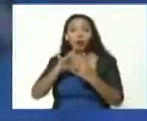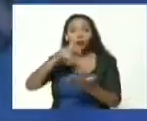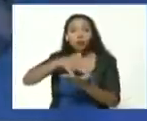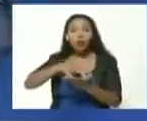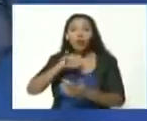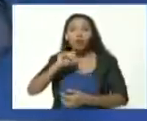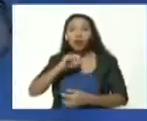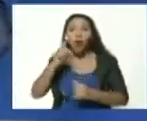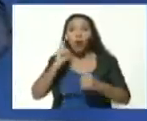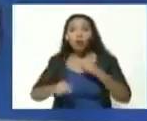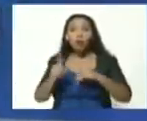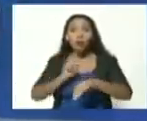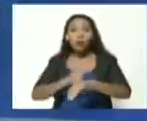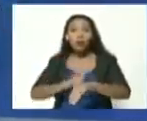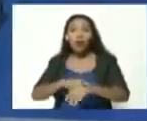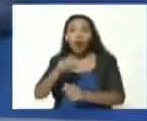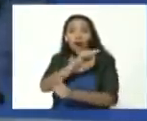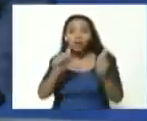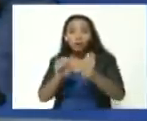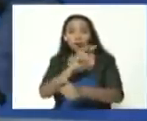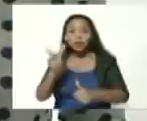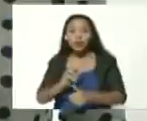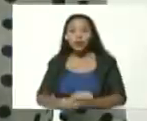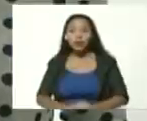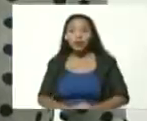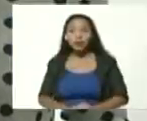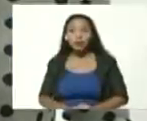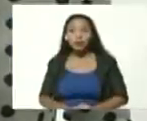Formación de último minuto en la vicepresidencia ejecutiva.